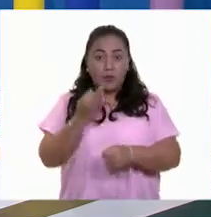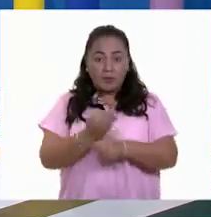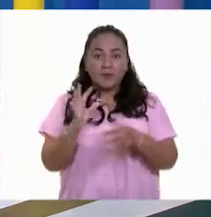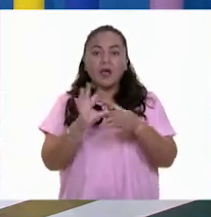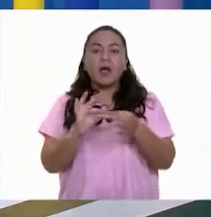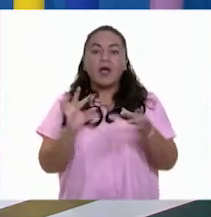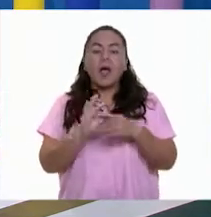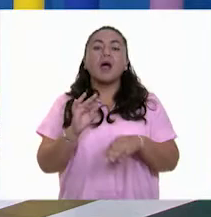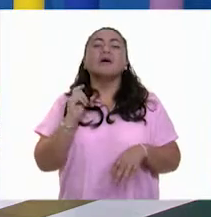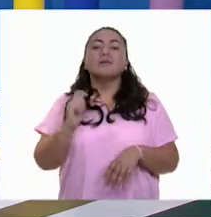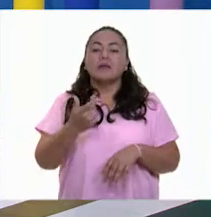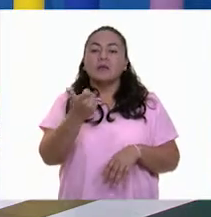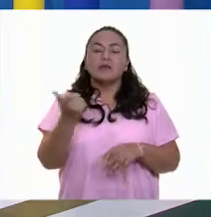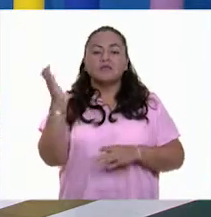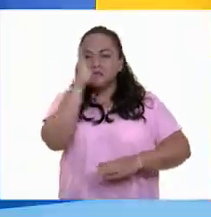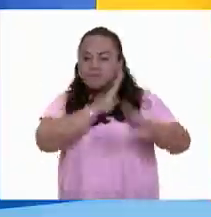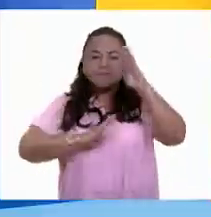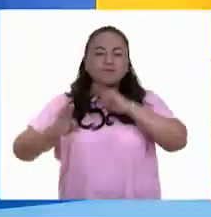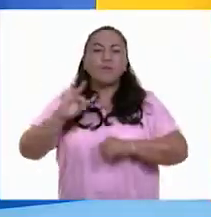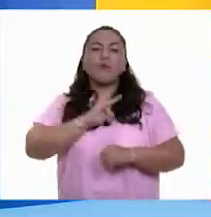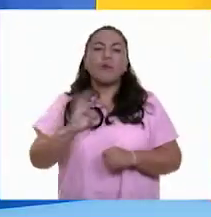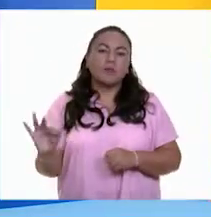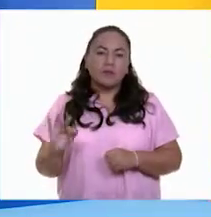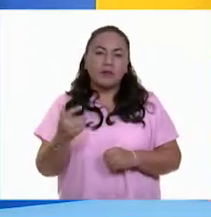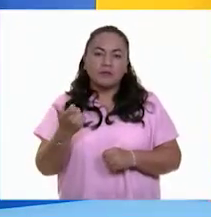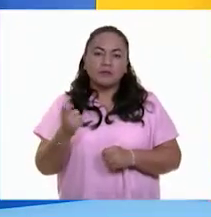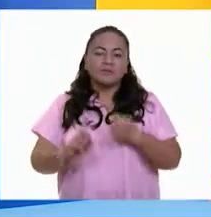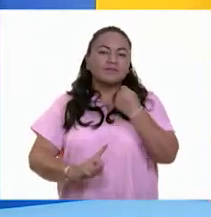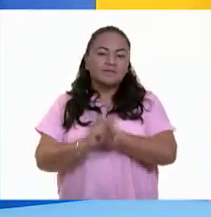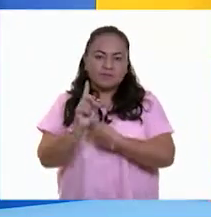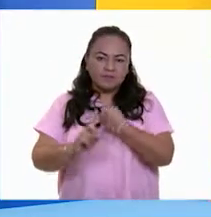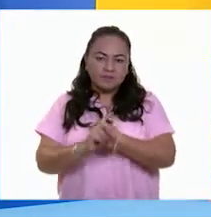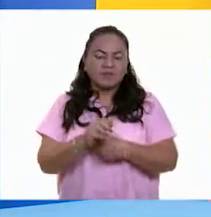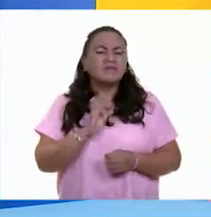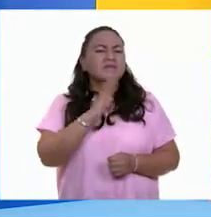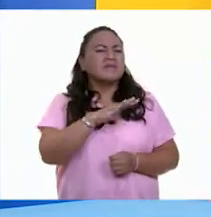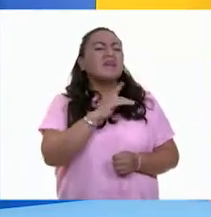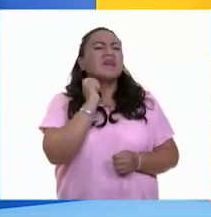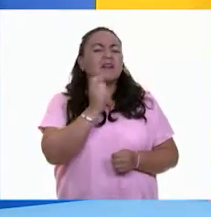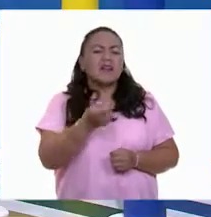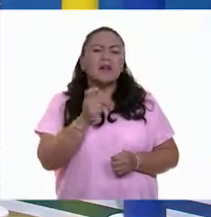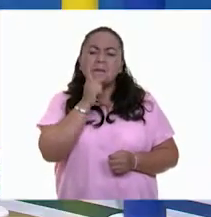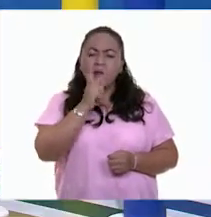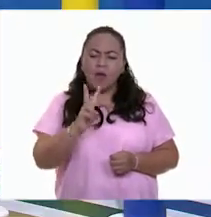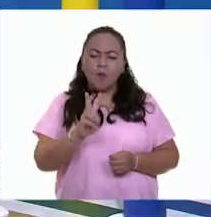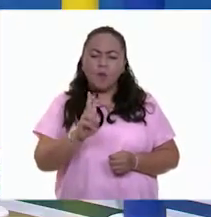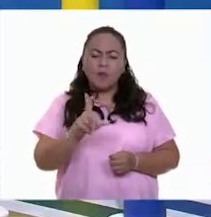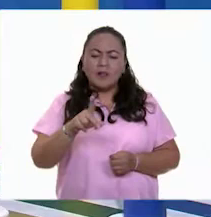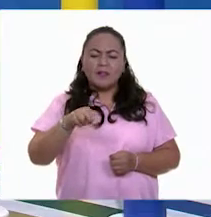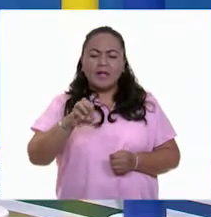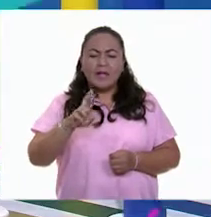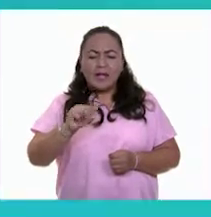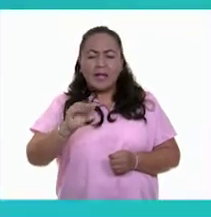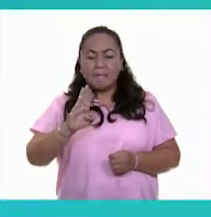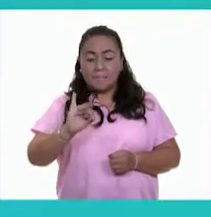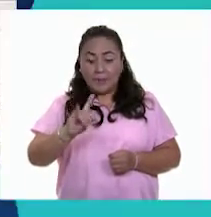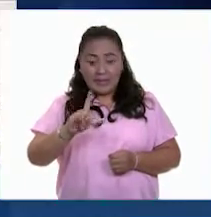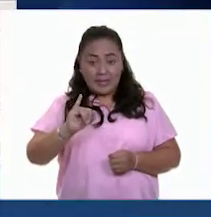económica específicamente. Maestra, ¿podría explicarnos a qué se refiere con vulnerabilidad económica? Por supuesto.